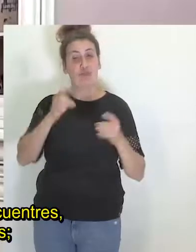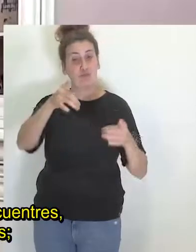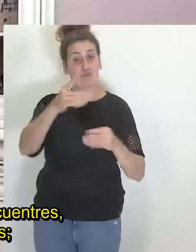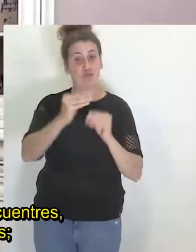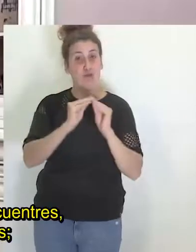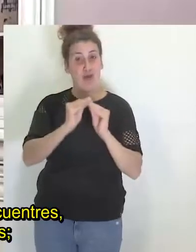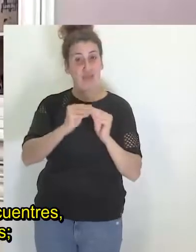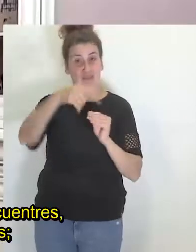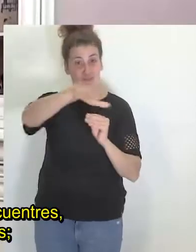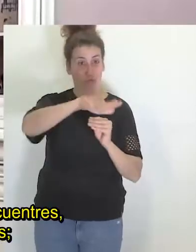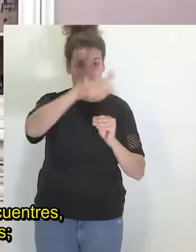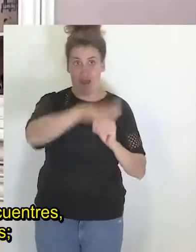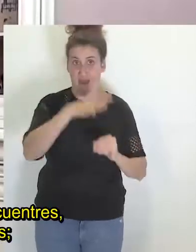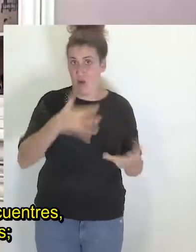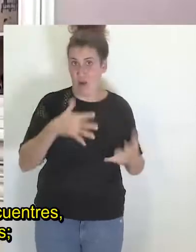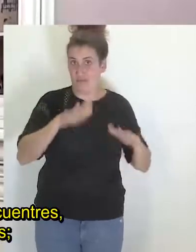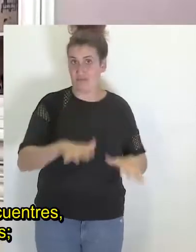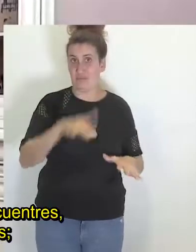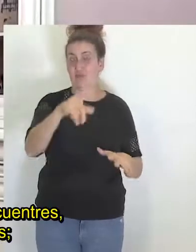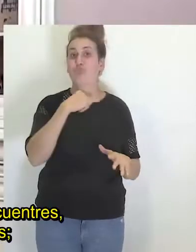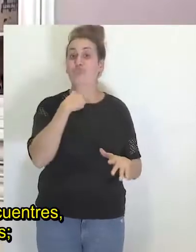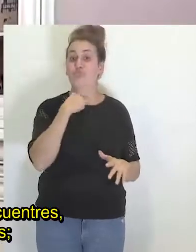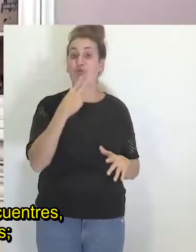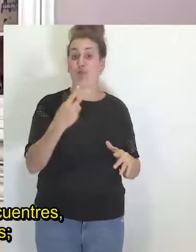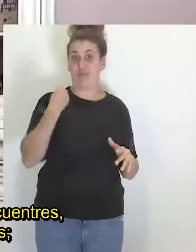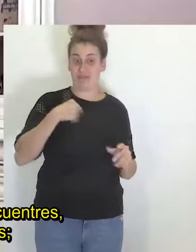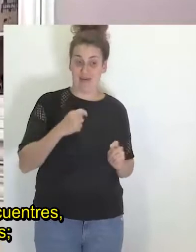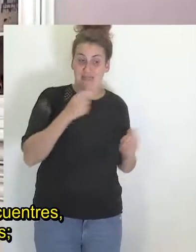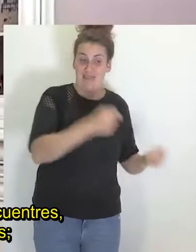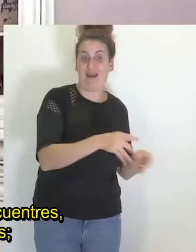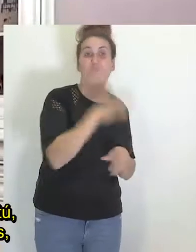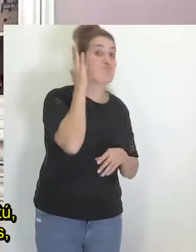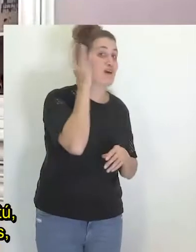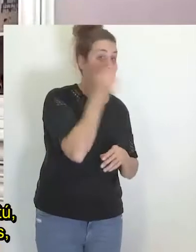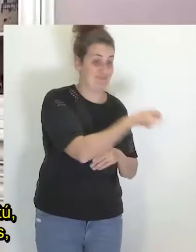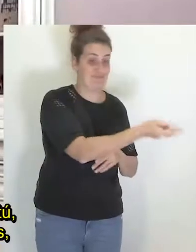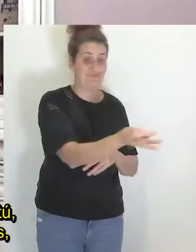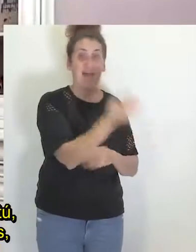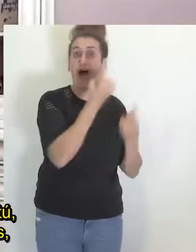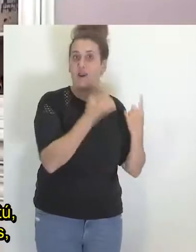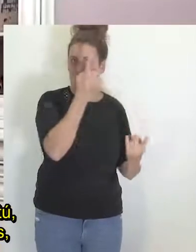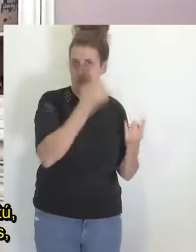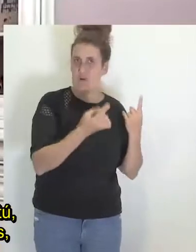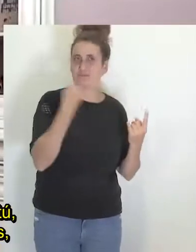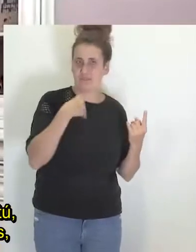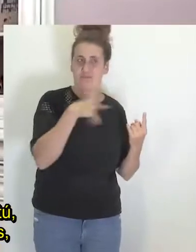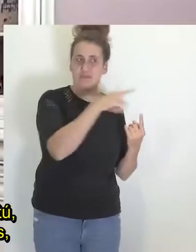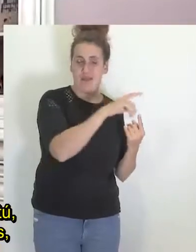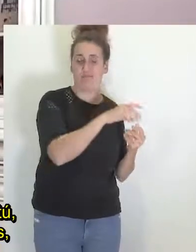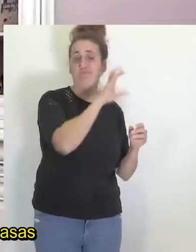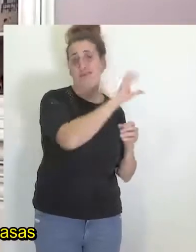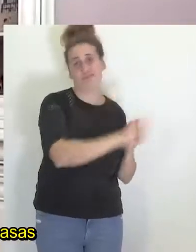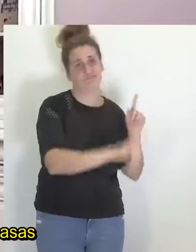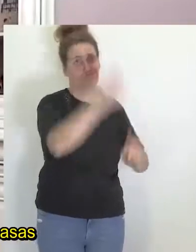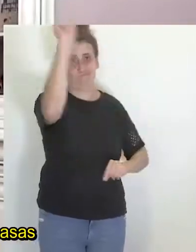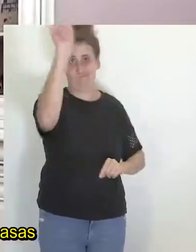desde donde te encuentres, pues dando la voz a esas mujeres, algunas de ellas que como tú han tenido que salir del